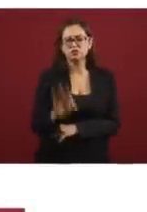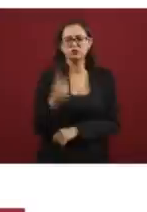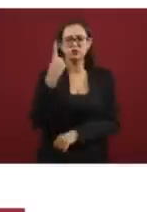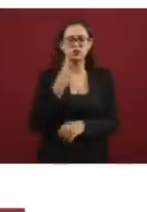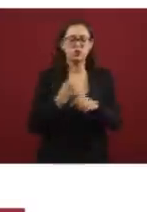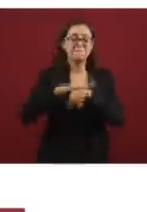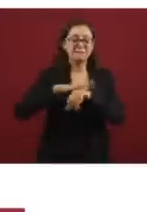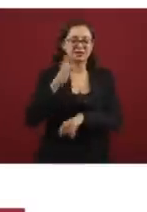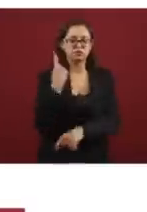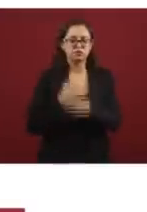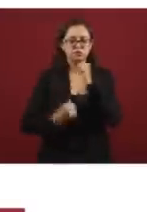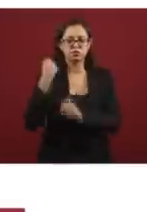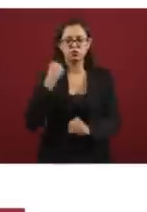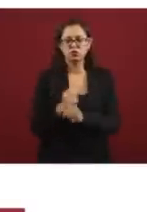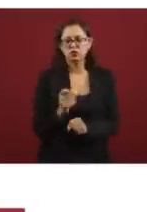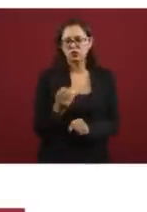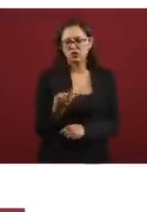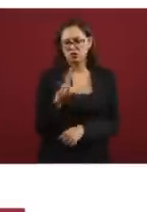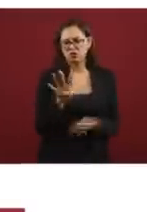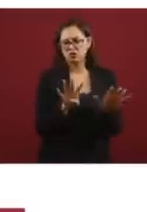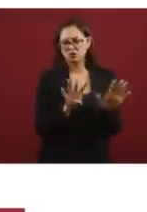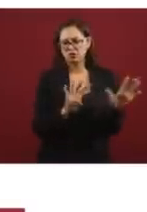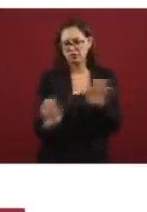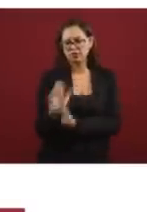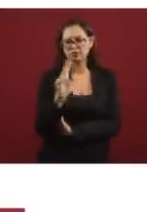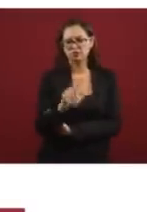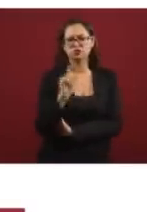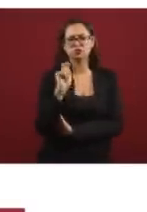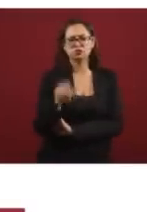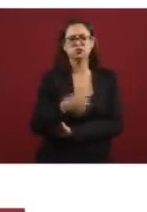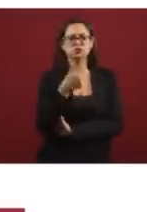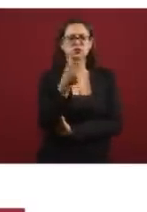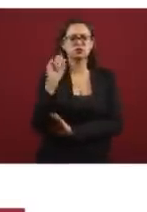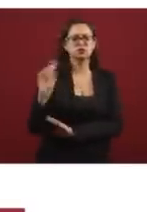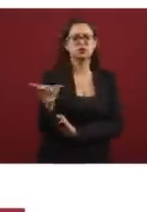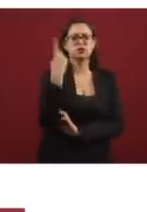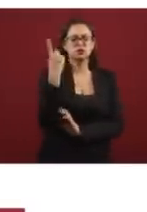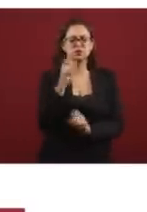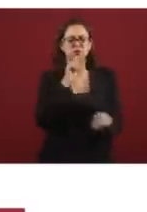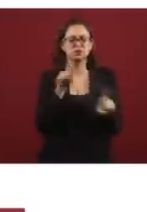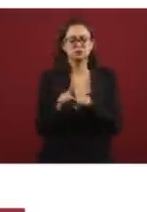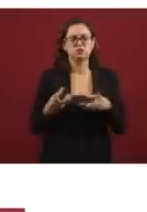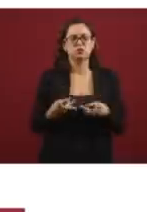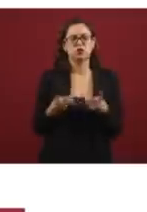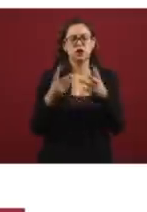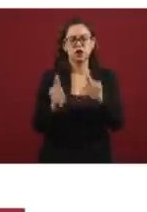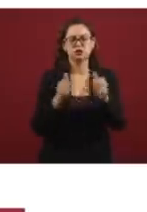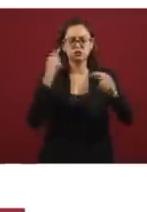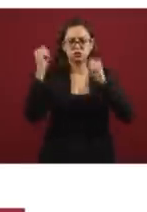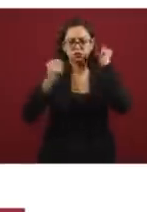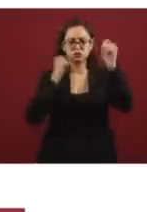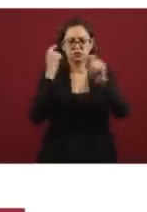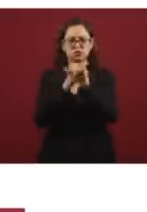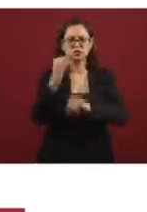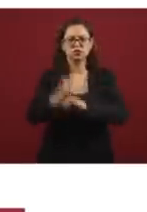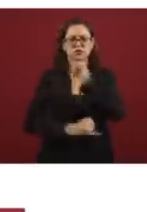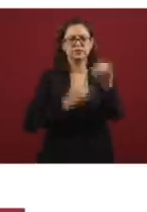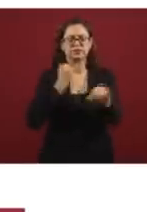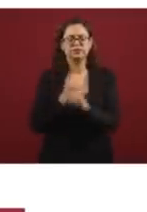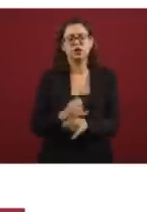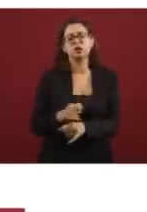anterior y 900 18.6 dólares de gasto medio de turistas internacionales